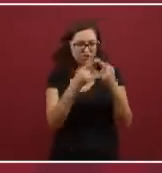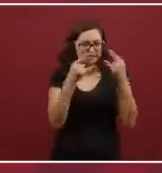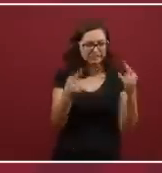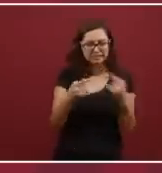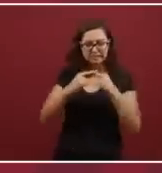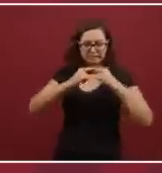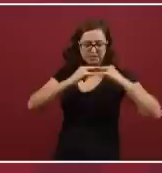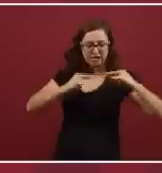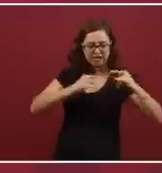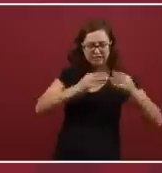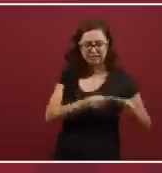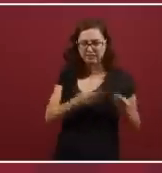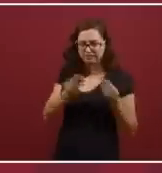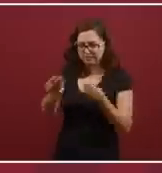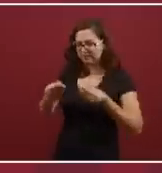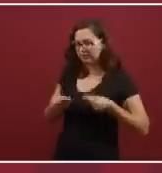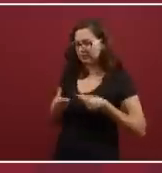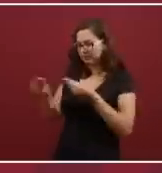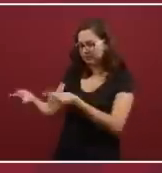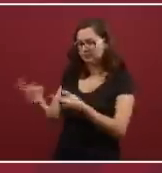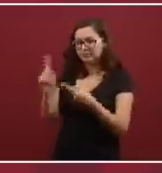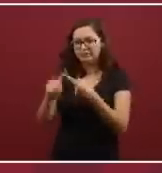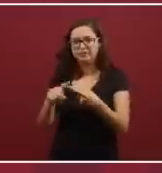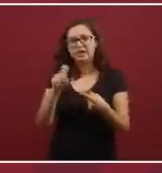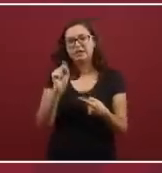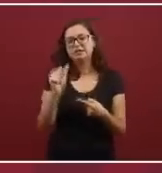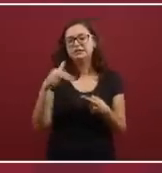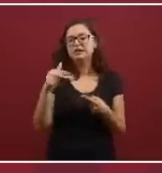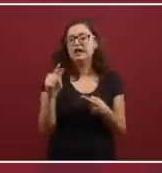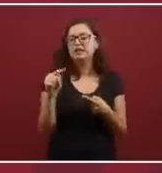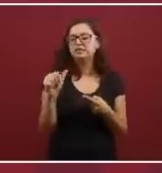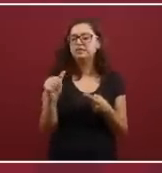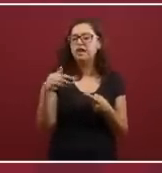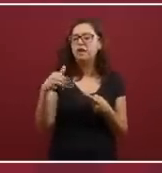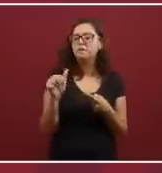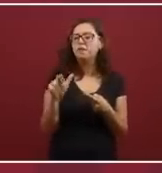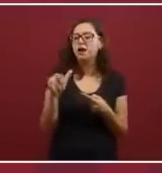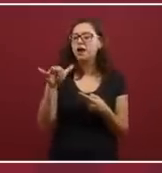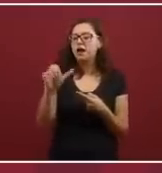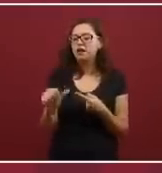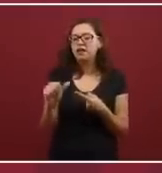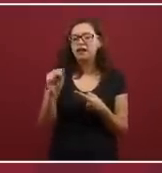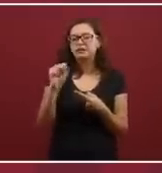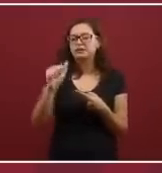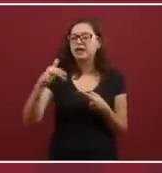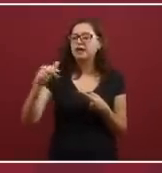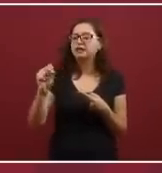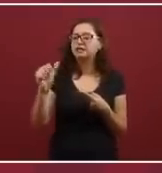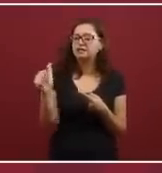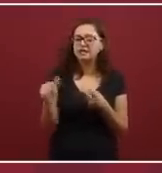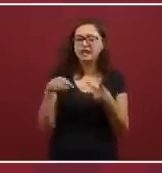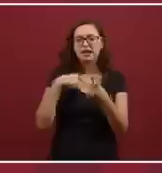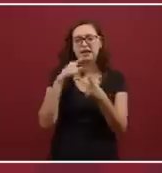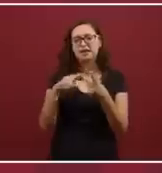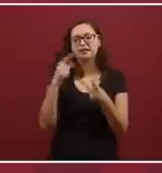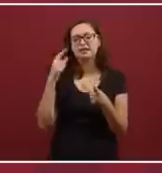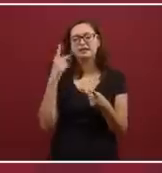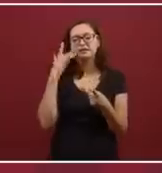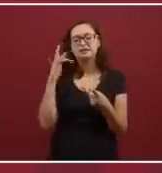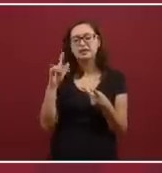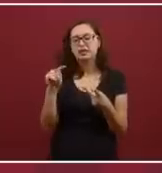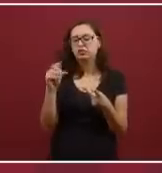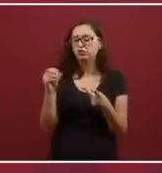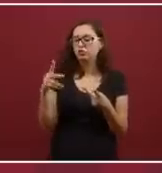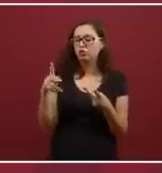las representantes de Santa María Sanisa como de Santo Reyes Yucuná. Son dos municipios de muy